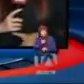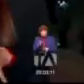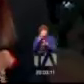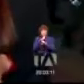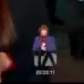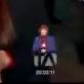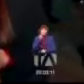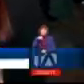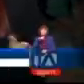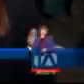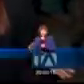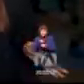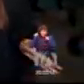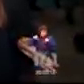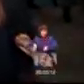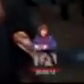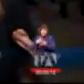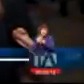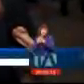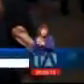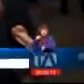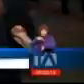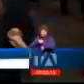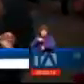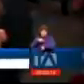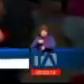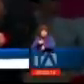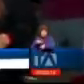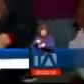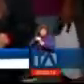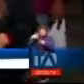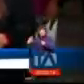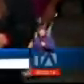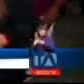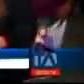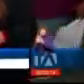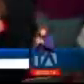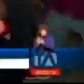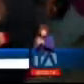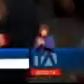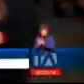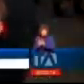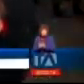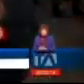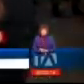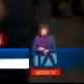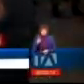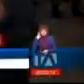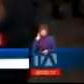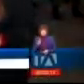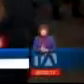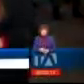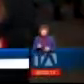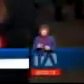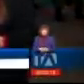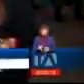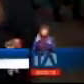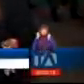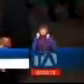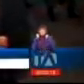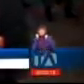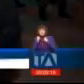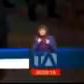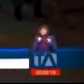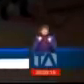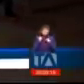noches, pues el ambiente que se vive a esta hora aquí en los exteriores de la penitenciaría del litoral es bastante tenso y agitado. Hemos visto